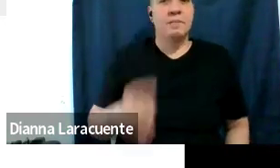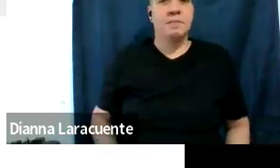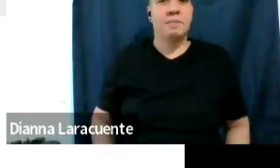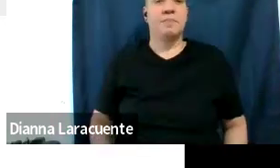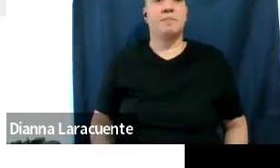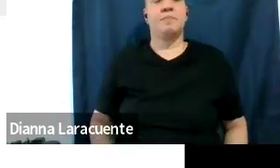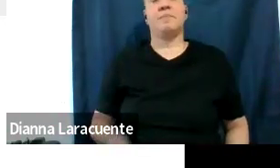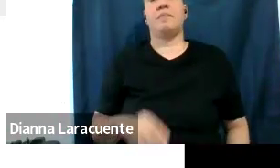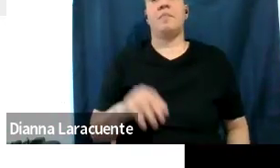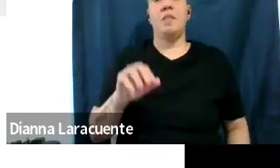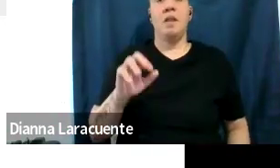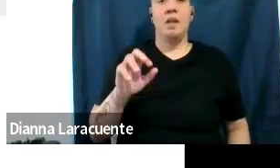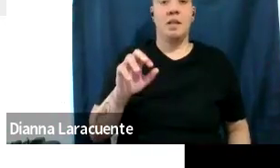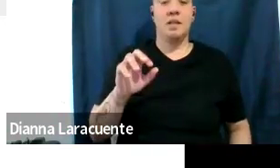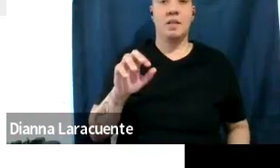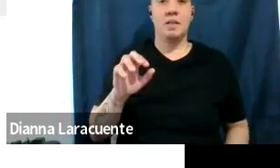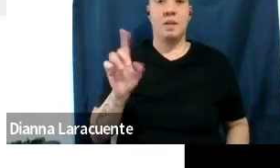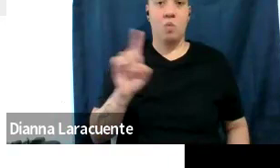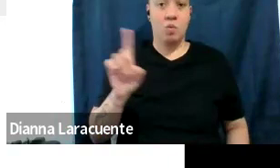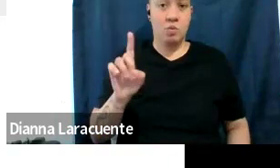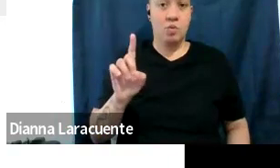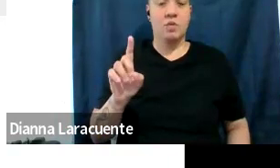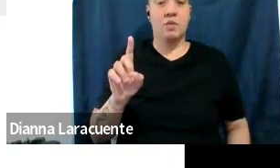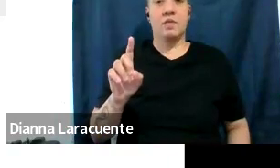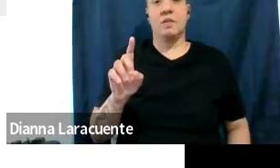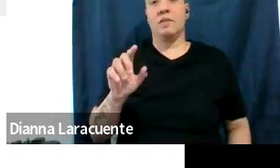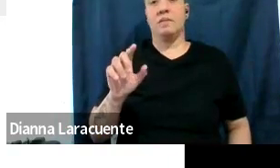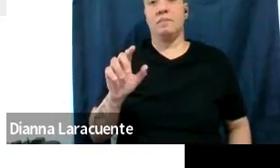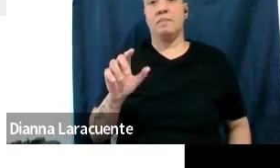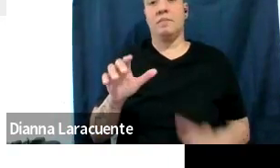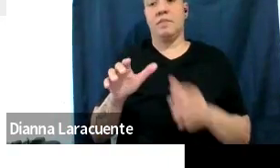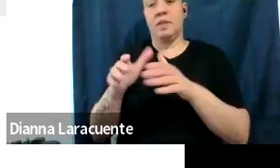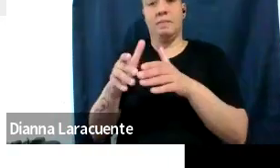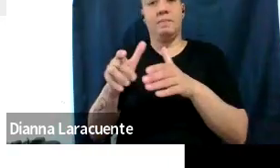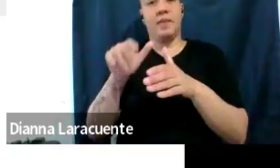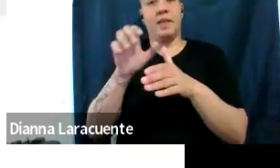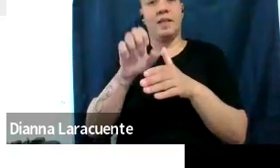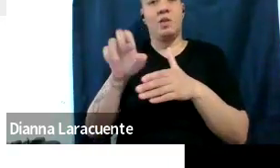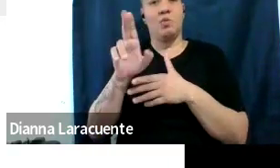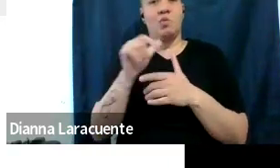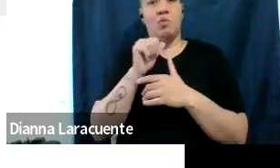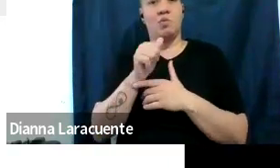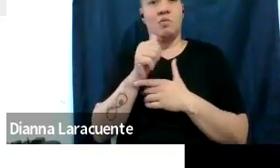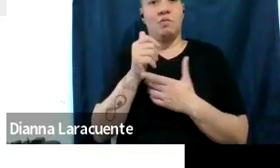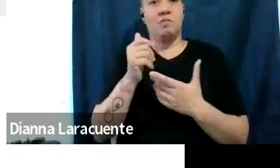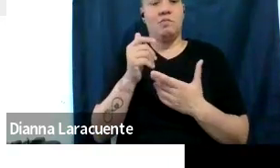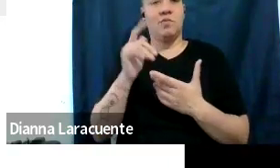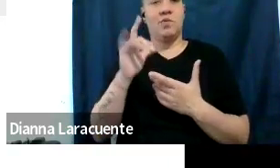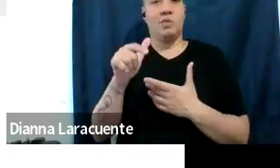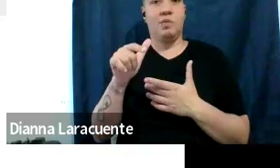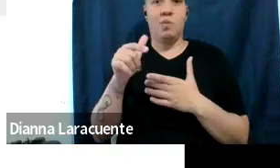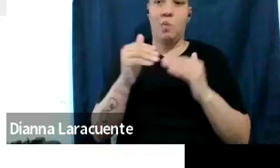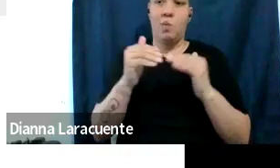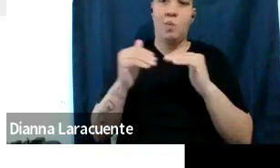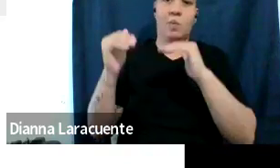República Democrática de Estados Unidos no iba a ser, iba a ser más adelantada que la